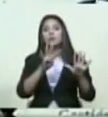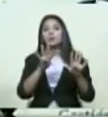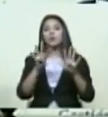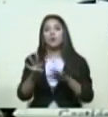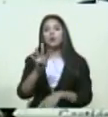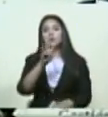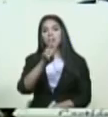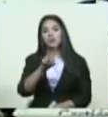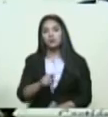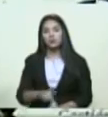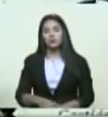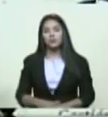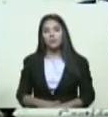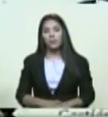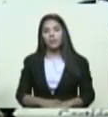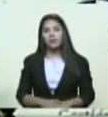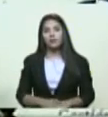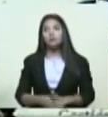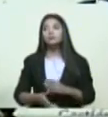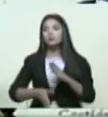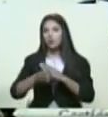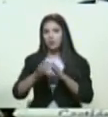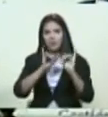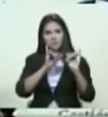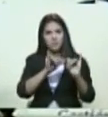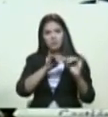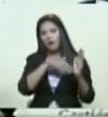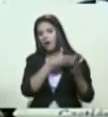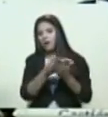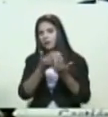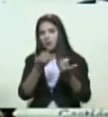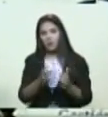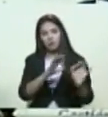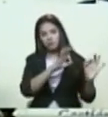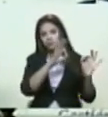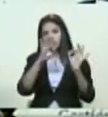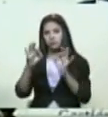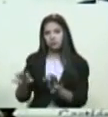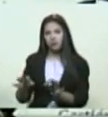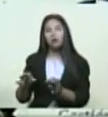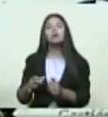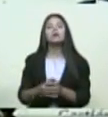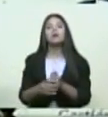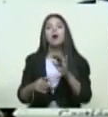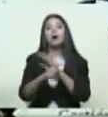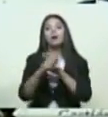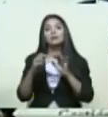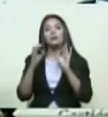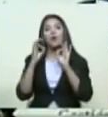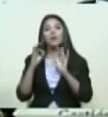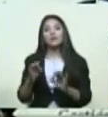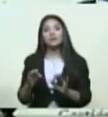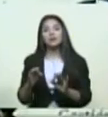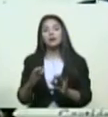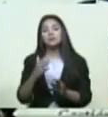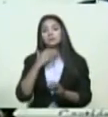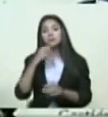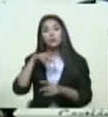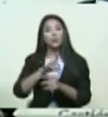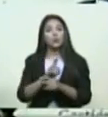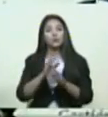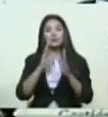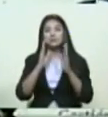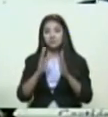22/7/1941, la cual se mantiene vigente hasta la presente fecha y que designa a la Gaceta Oficial como único medio a través del